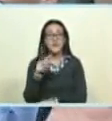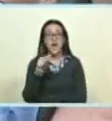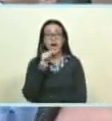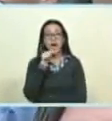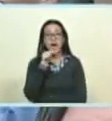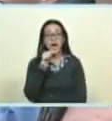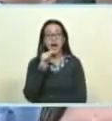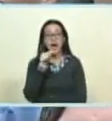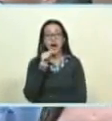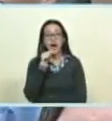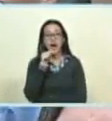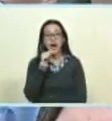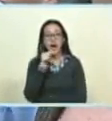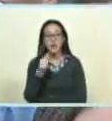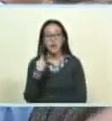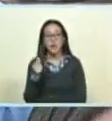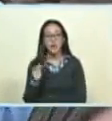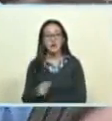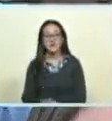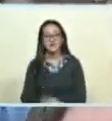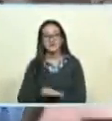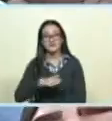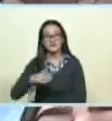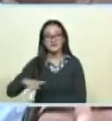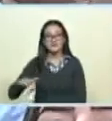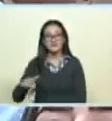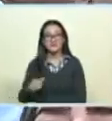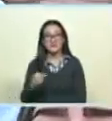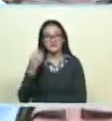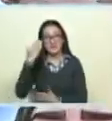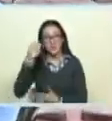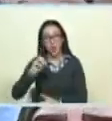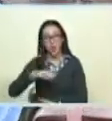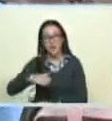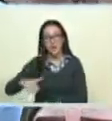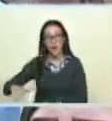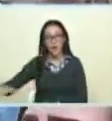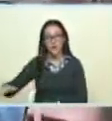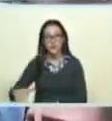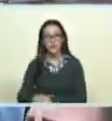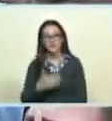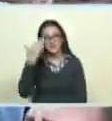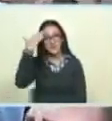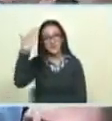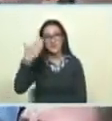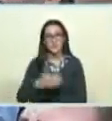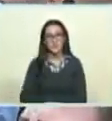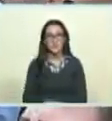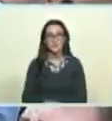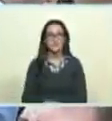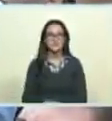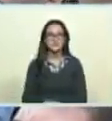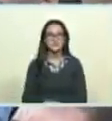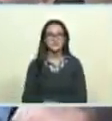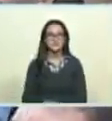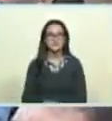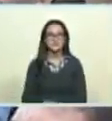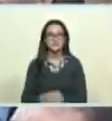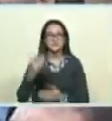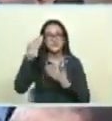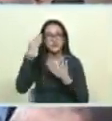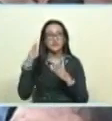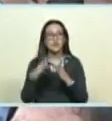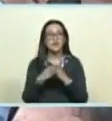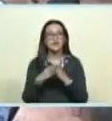Aguasalada. Mándale un saludo a tu gente en el Orinoco, pues. Ok. Saludo en el Orinoco. Saludo a toda